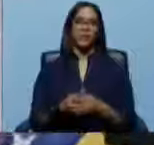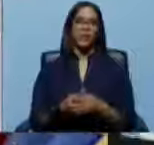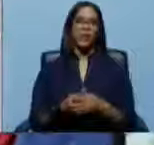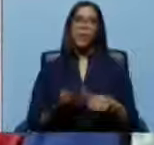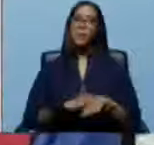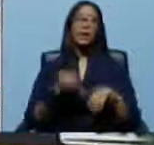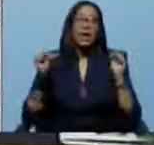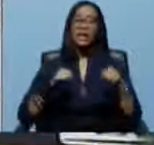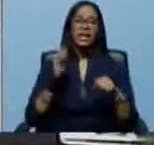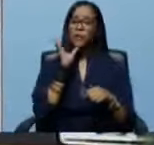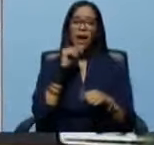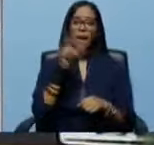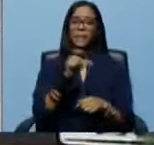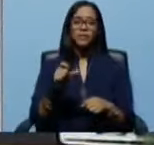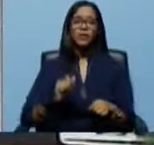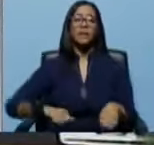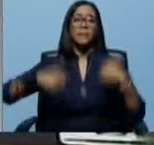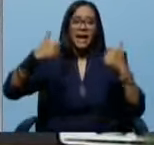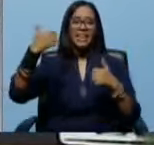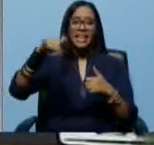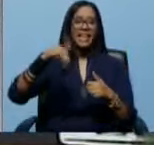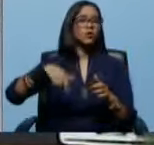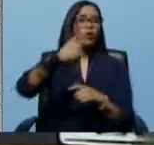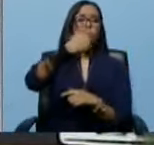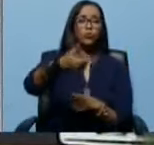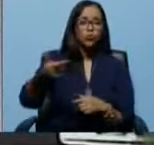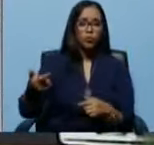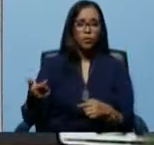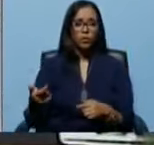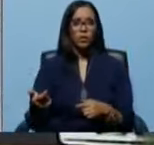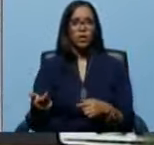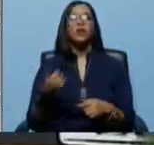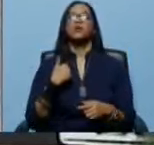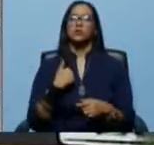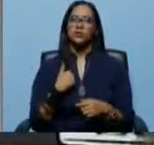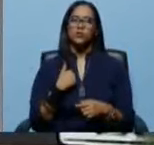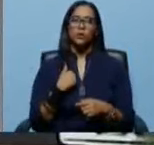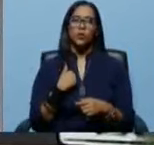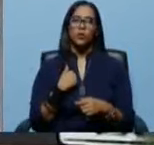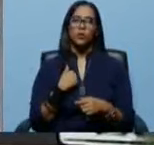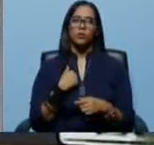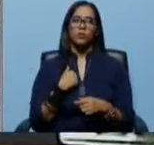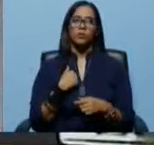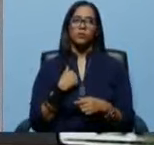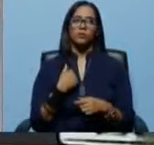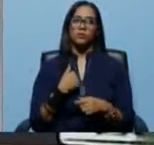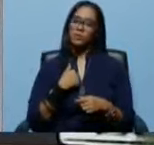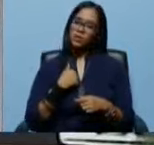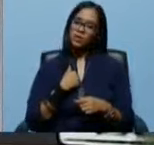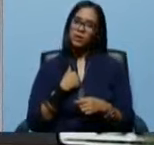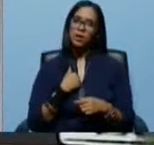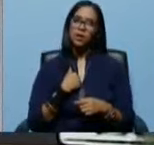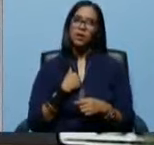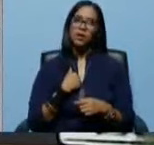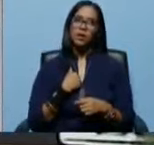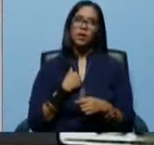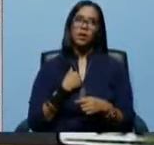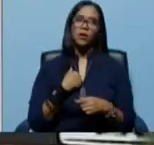Porque es que aquí no hay personas con más derechos que los demás. Mire, yo, si por uno fuera donde era... Usted ve al